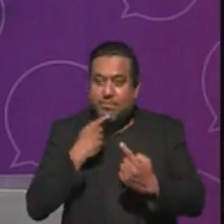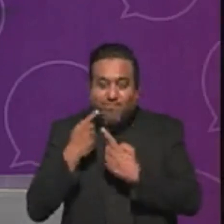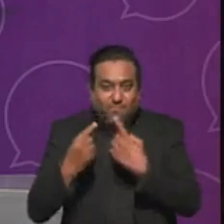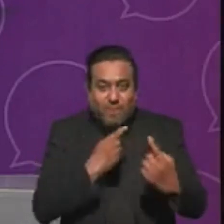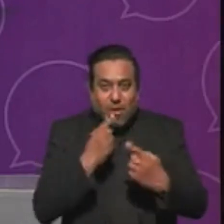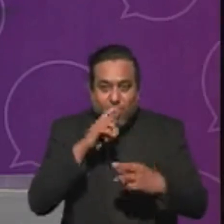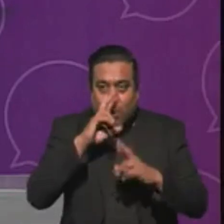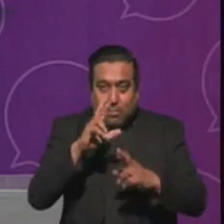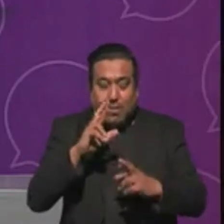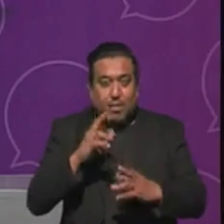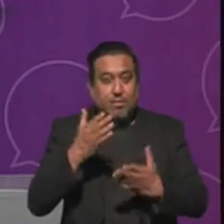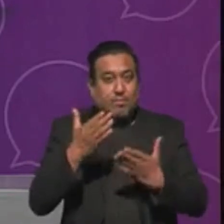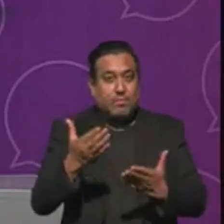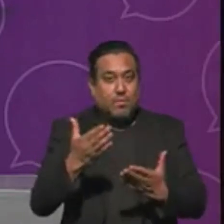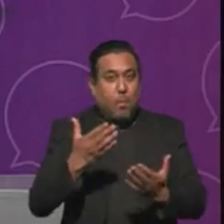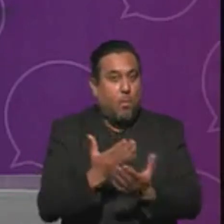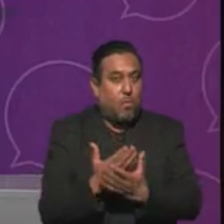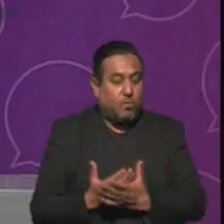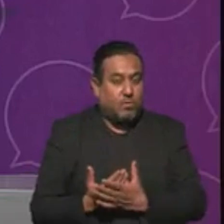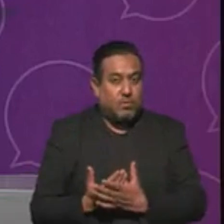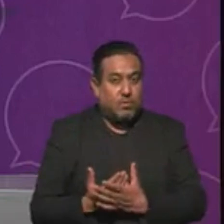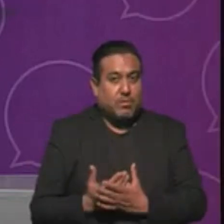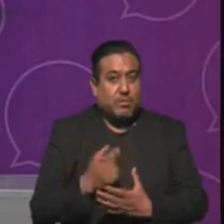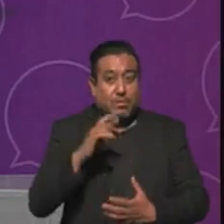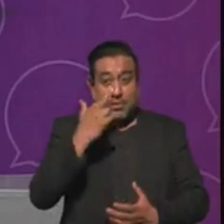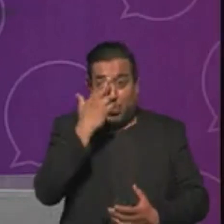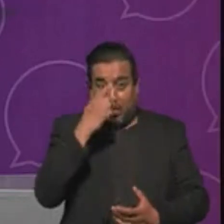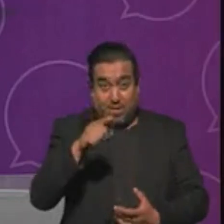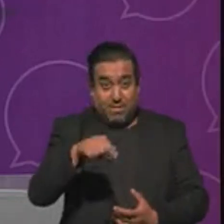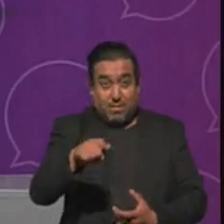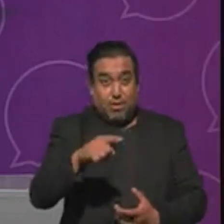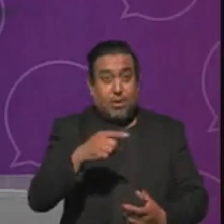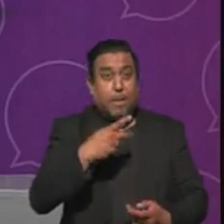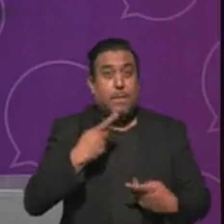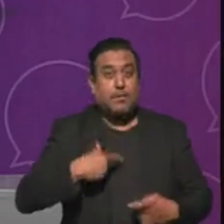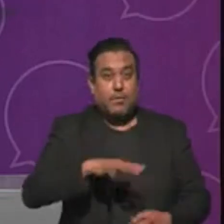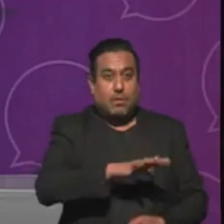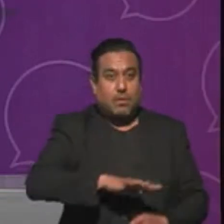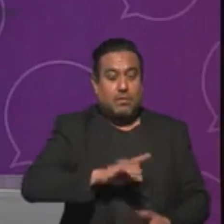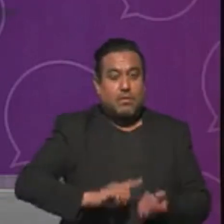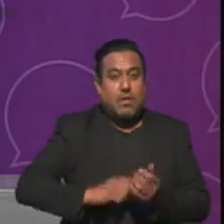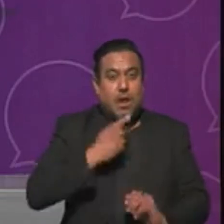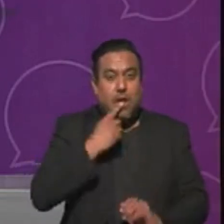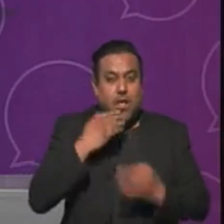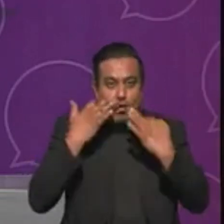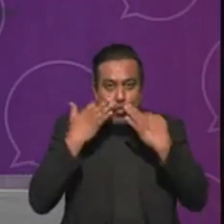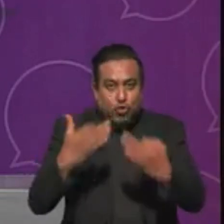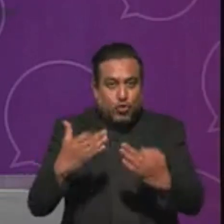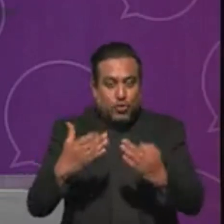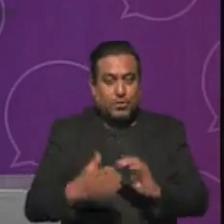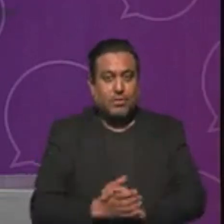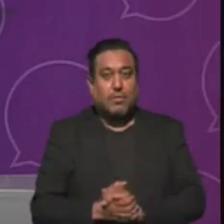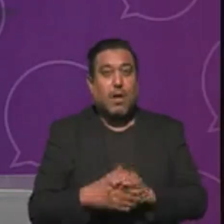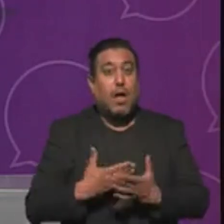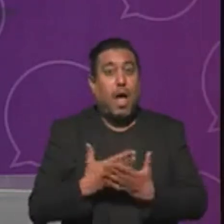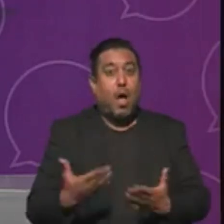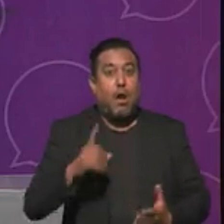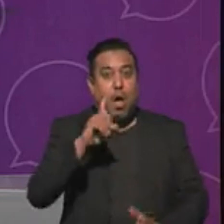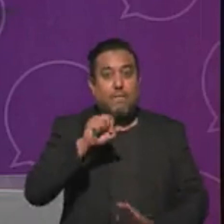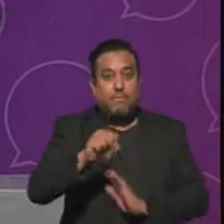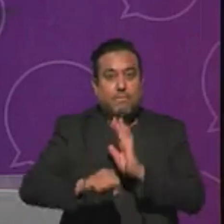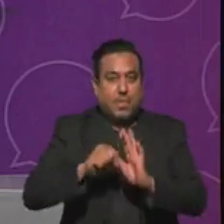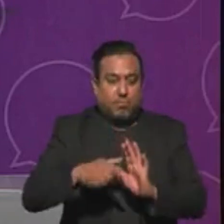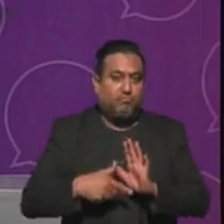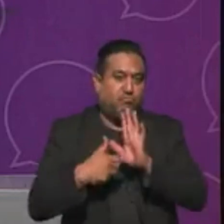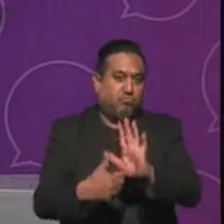respetuoso y propuestas Recuerden que Celaya les observa y les escucha a continuación vamos a presentarles un